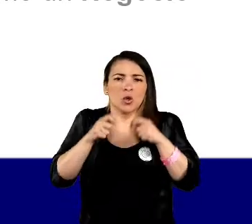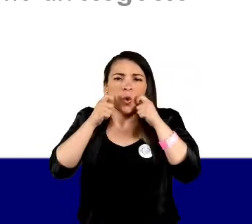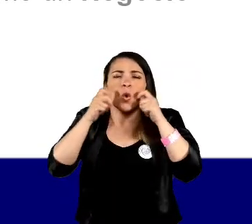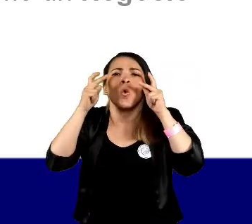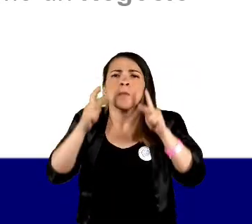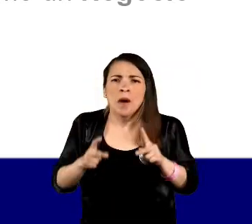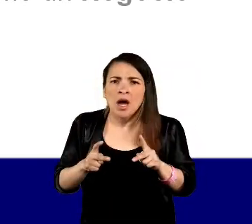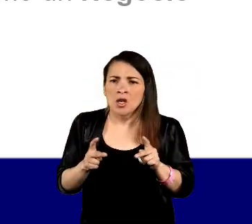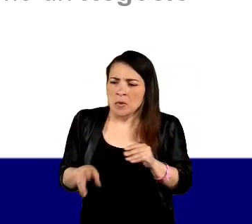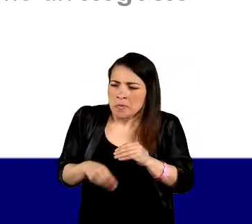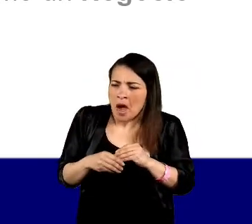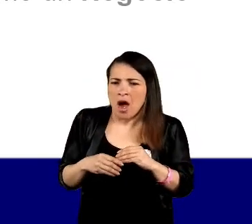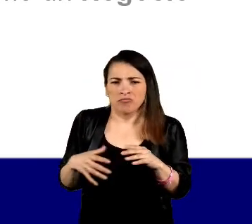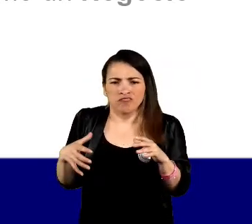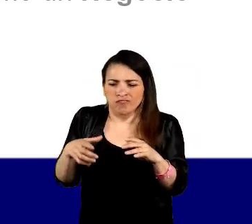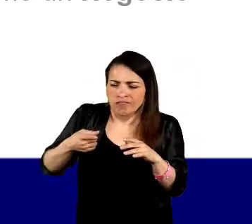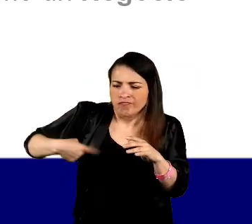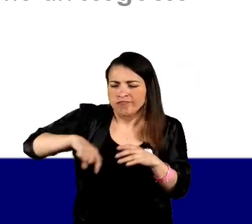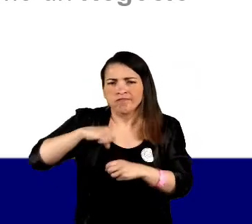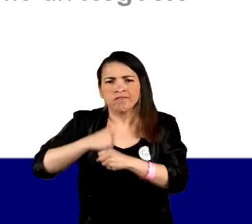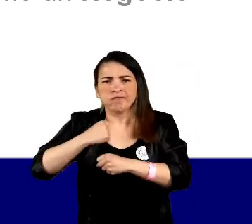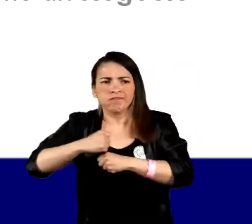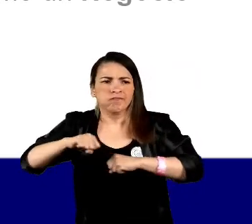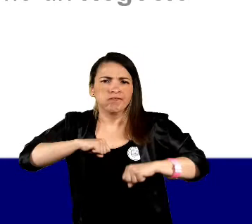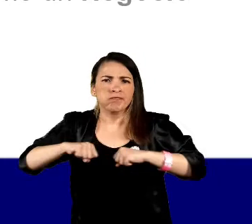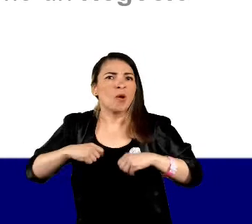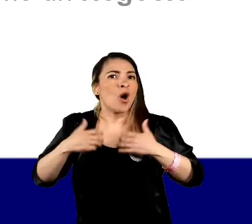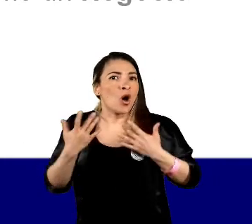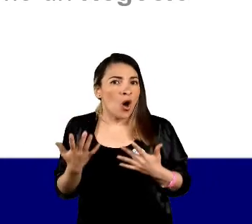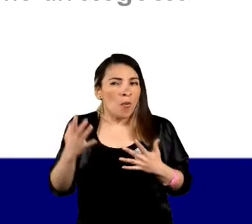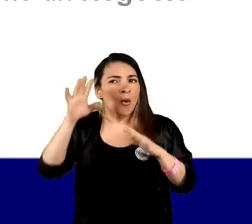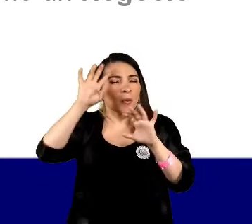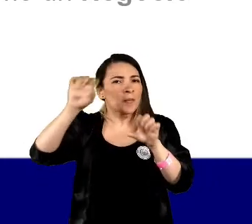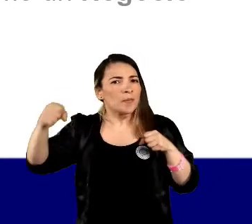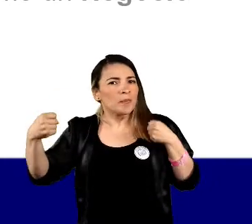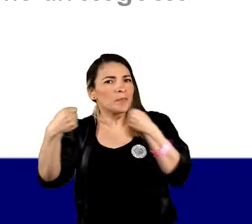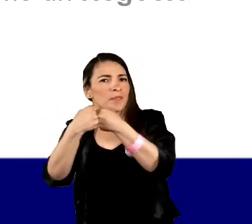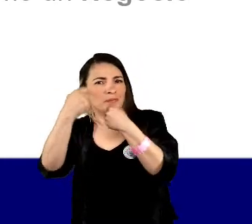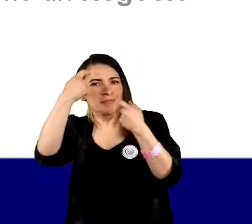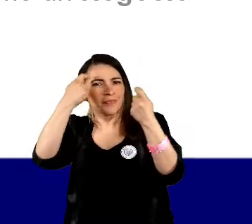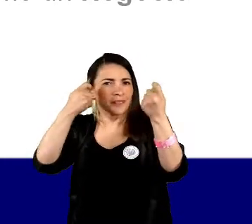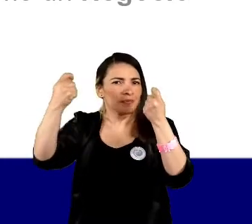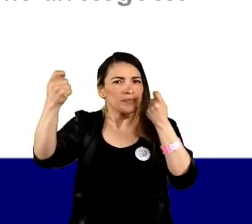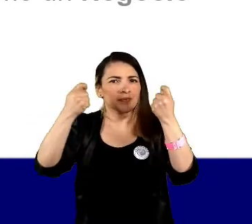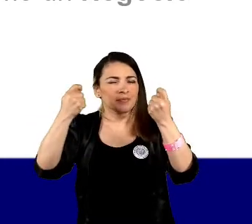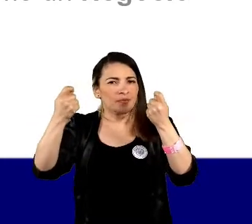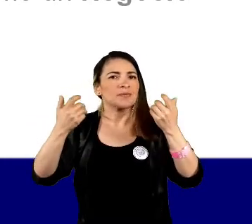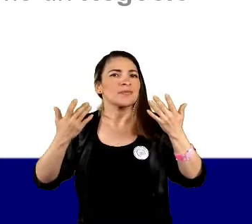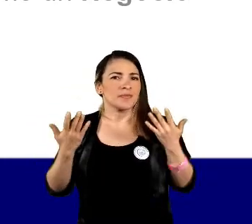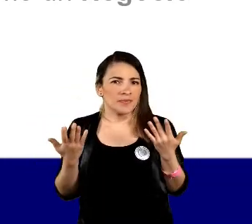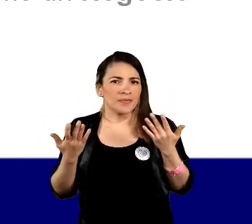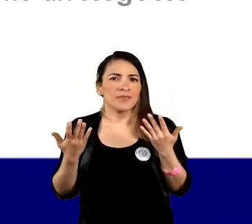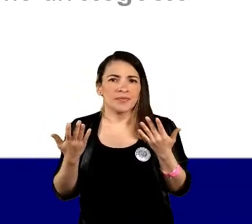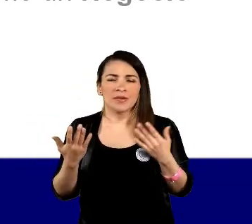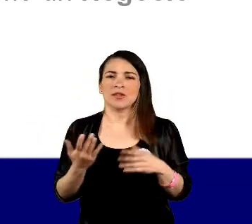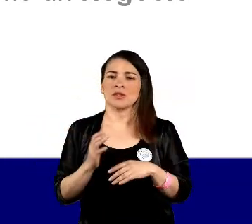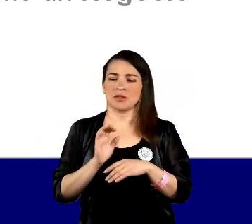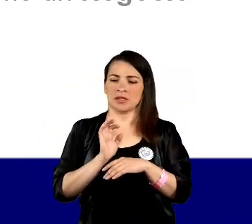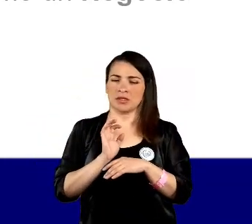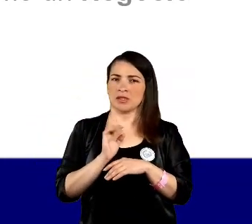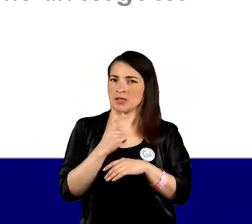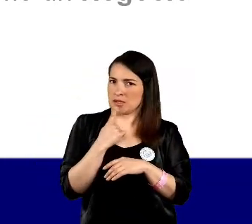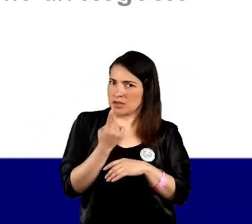y cómo trabajar esa cuestión las alianzas estratégicas empezar a vincularnos con partners